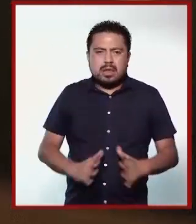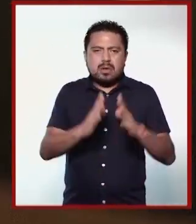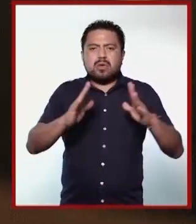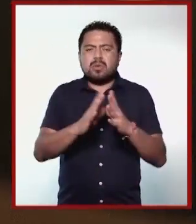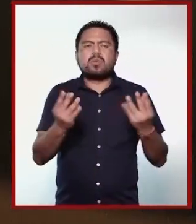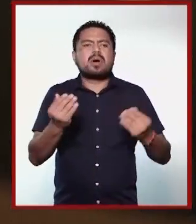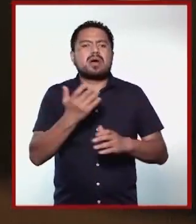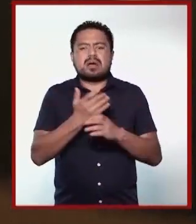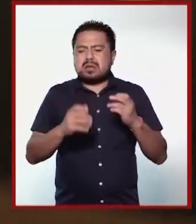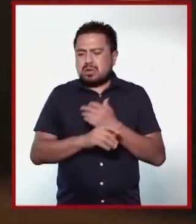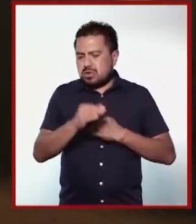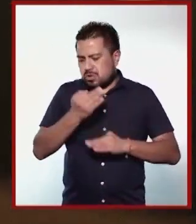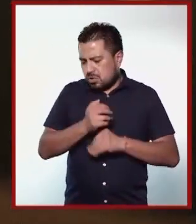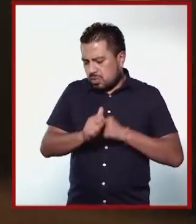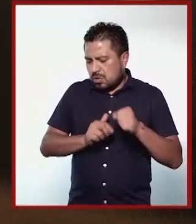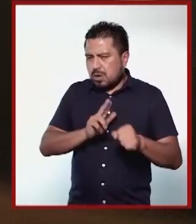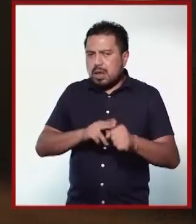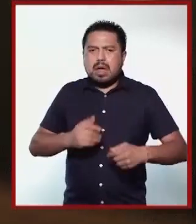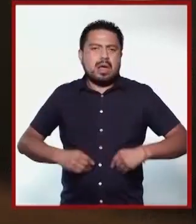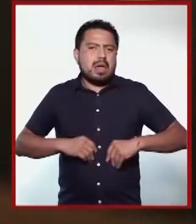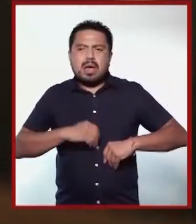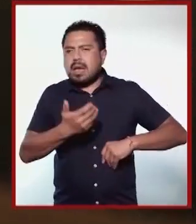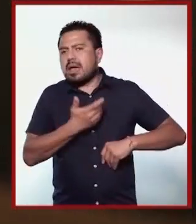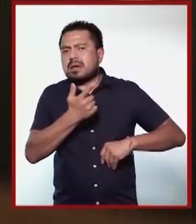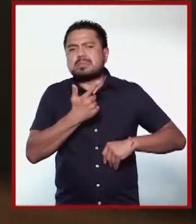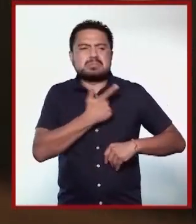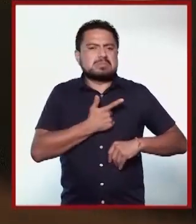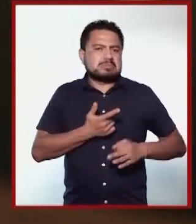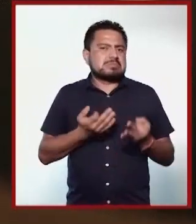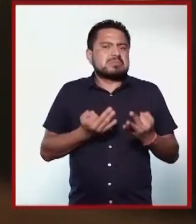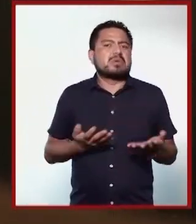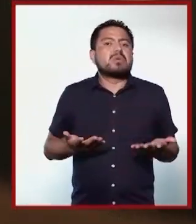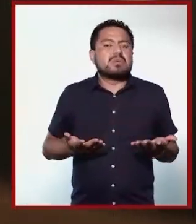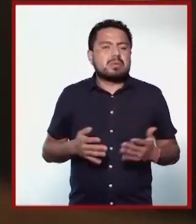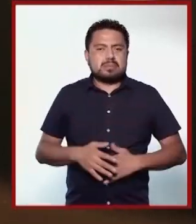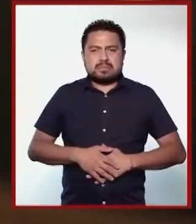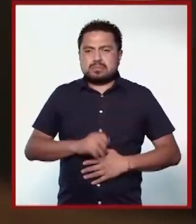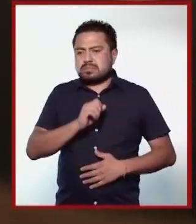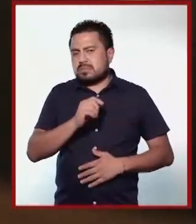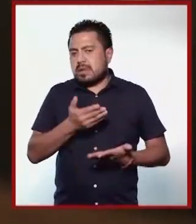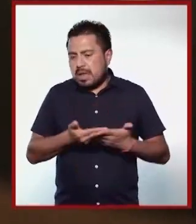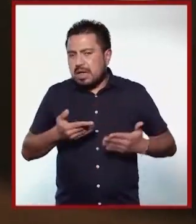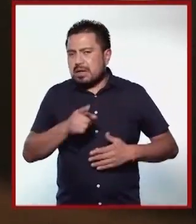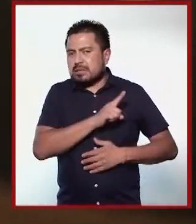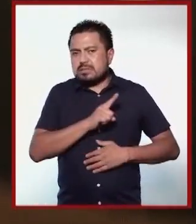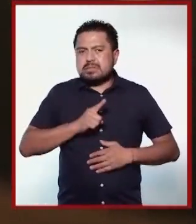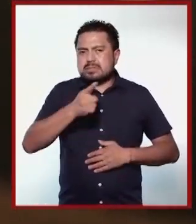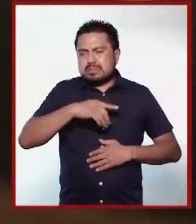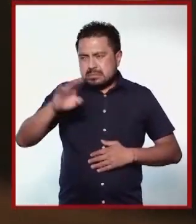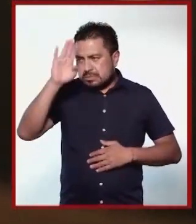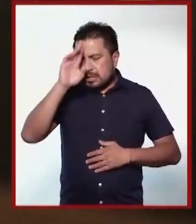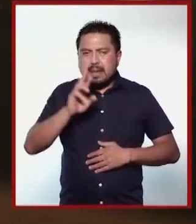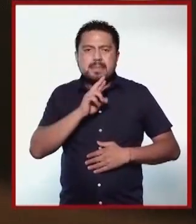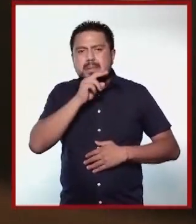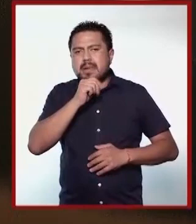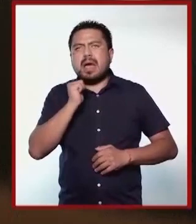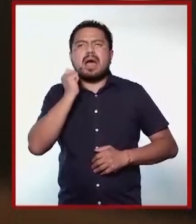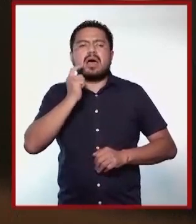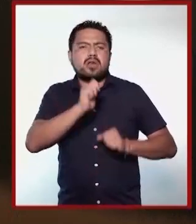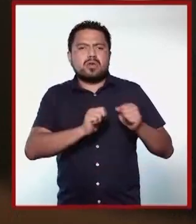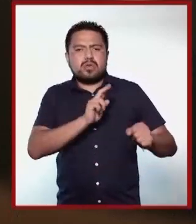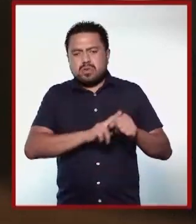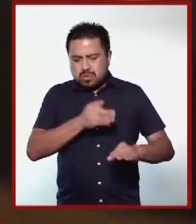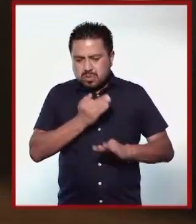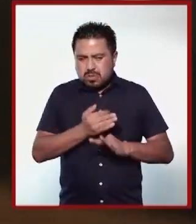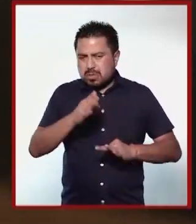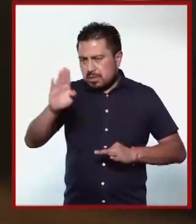de las cosas que son normales en nuestra cotidianidad te gustan realmente? Es momento de construir algo mejor que lo normal. Es momento